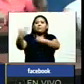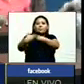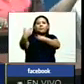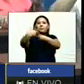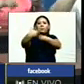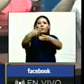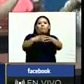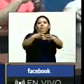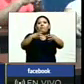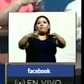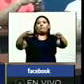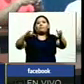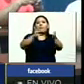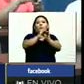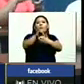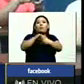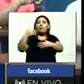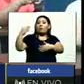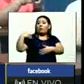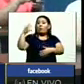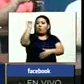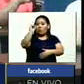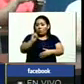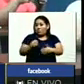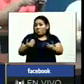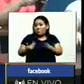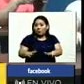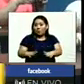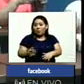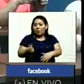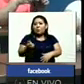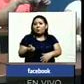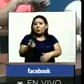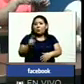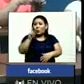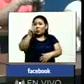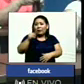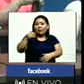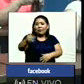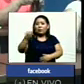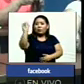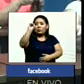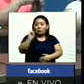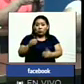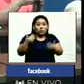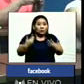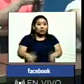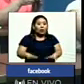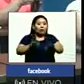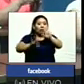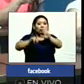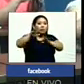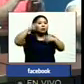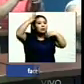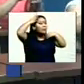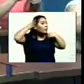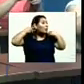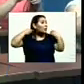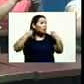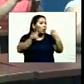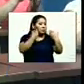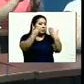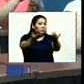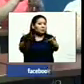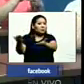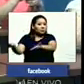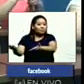sumado para hacer crecer este proyecto que inició en octubre, que por cierto ya está a punto de cumplir un año, ya se han entregado 13 pelucas